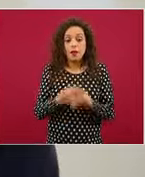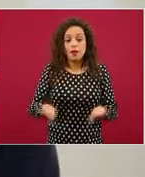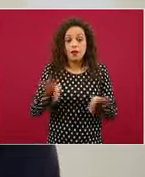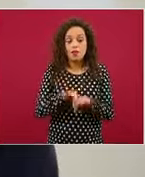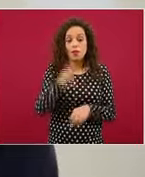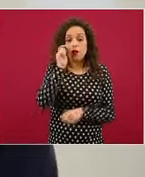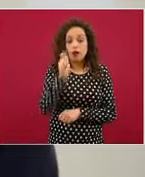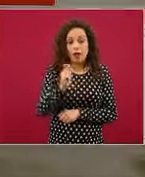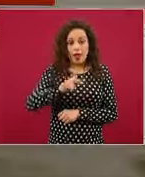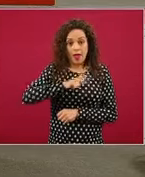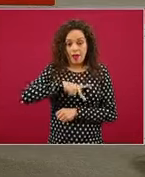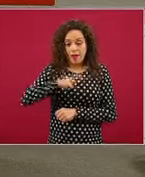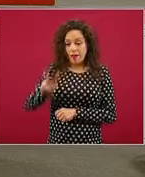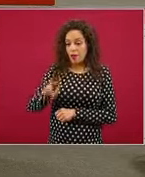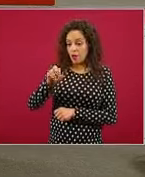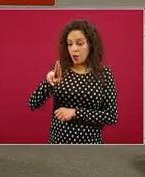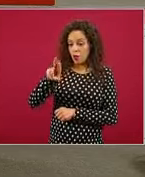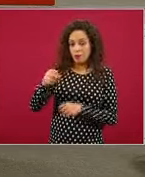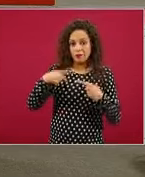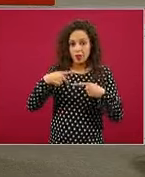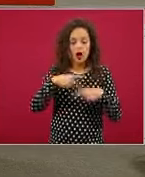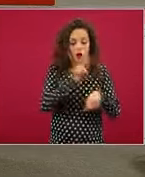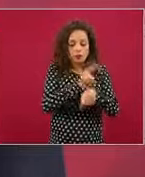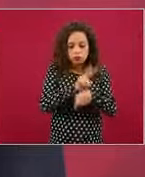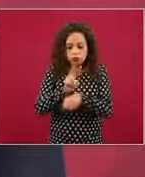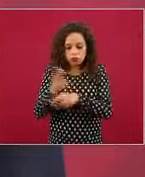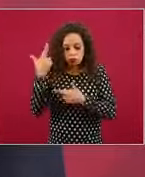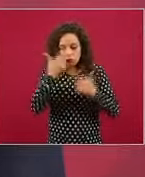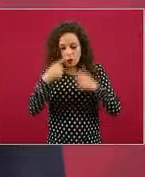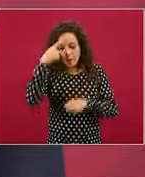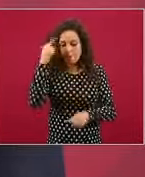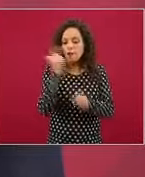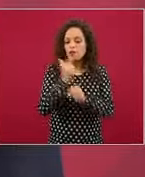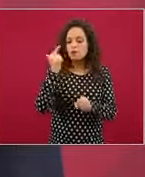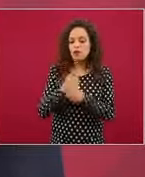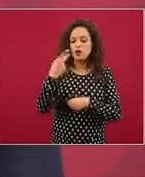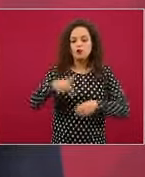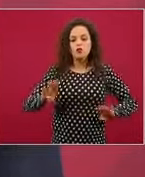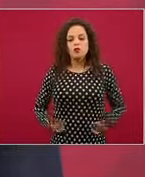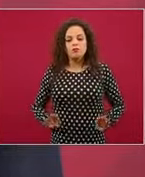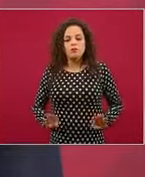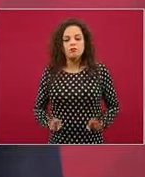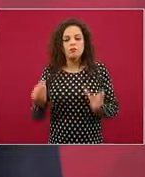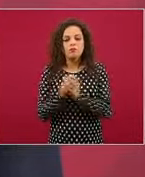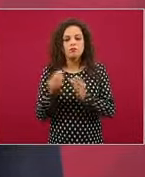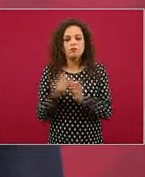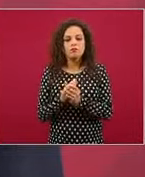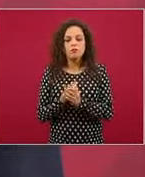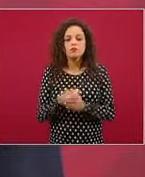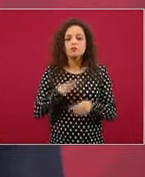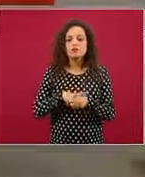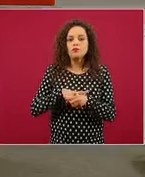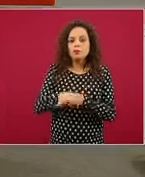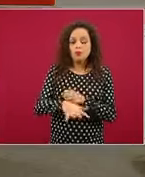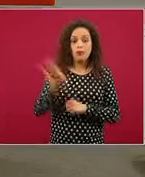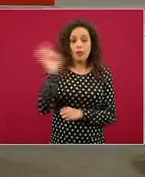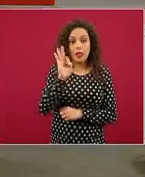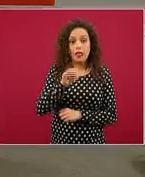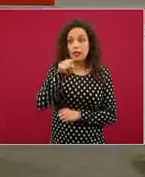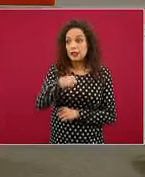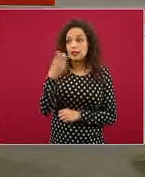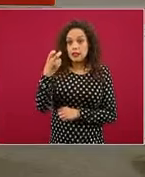virológica y sobre todo de la identificación, de la genotipificación de estos virus, es es precisamente identificar si en algún momento